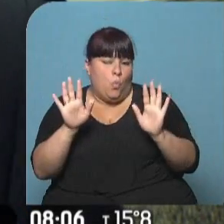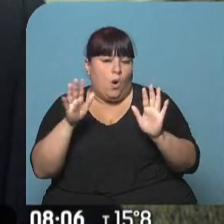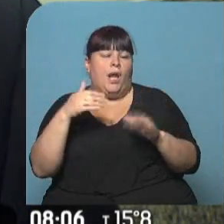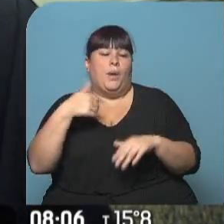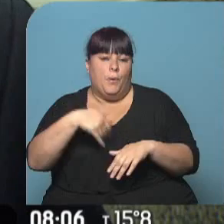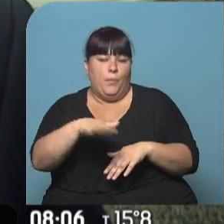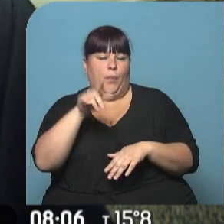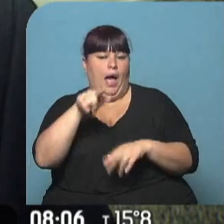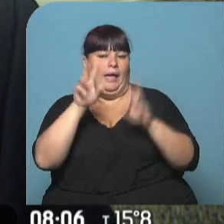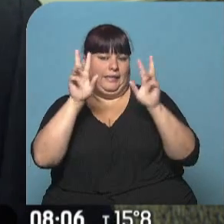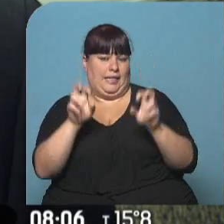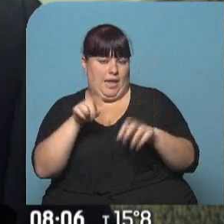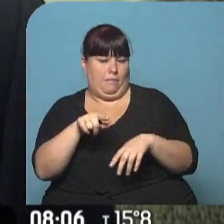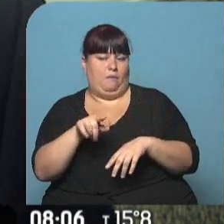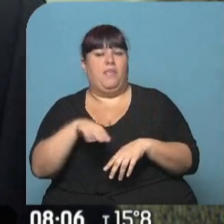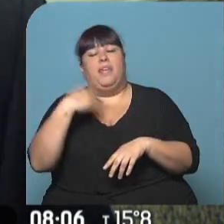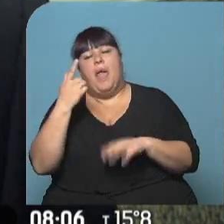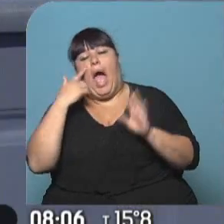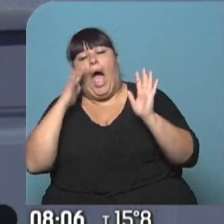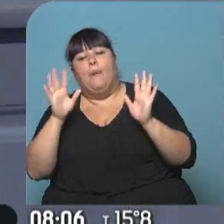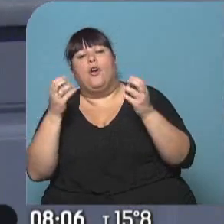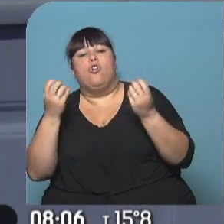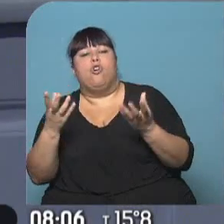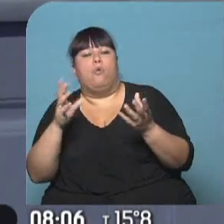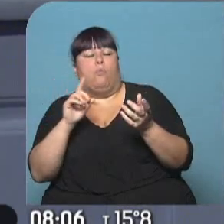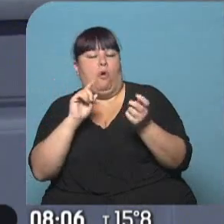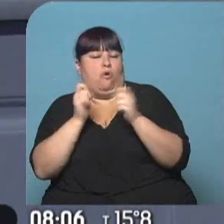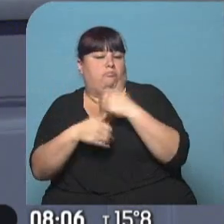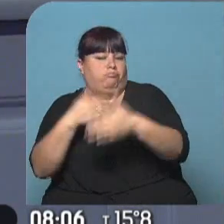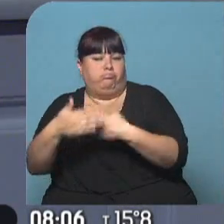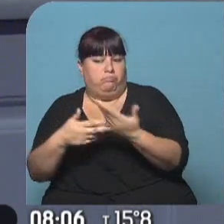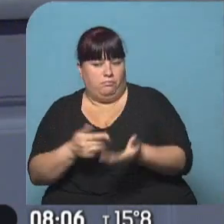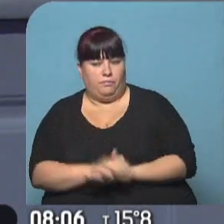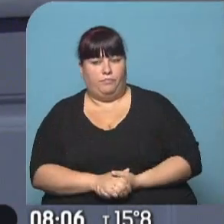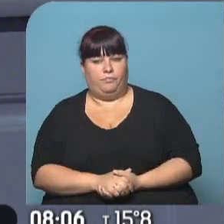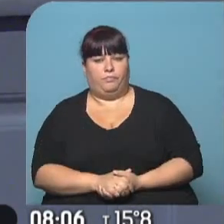vamos a este tema y después vemos cómo lo adecuamos, ¿no? El camino. El colegio de los hijos.